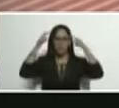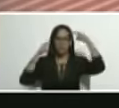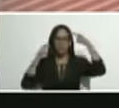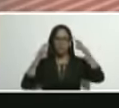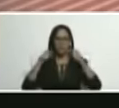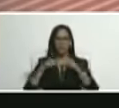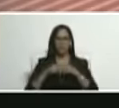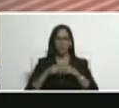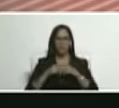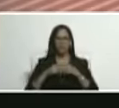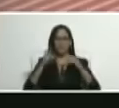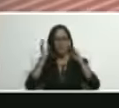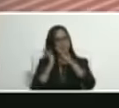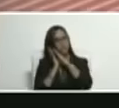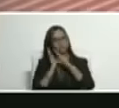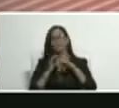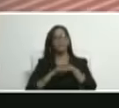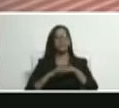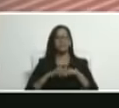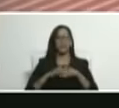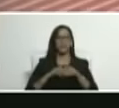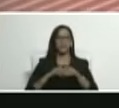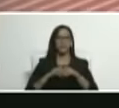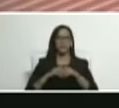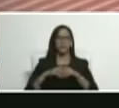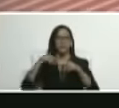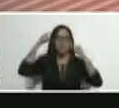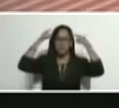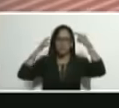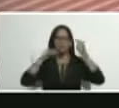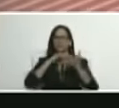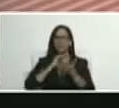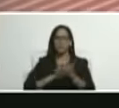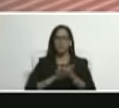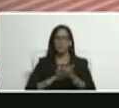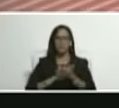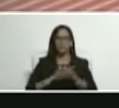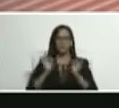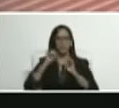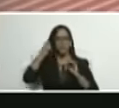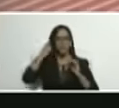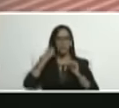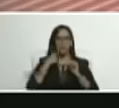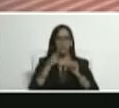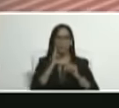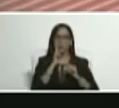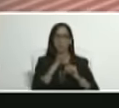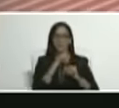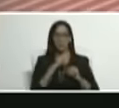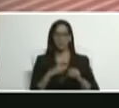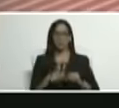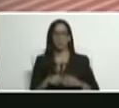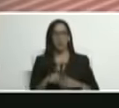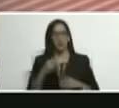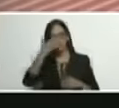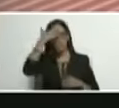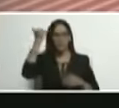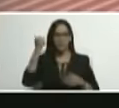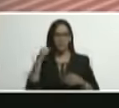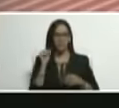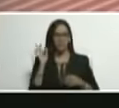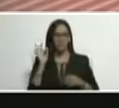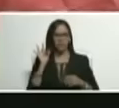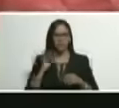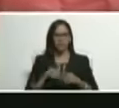y nadie se los va a devolver, ¿se acuerdan? Así decían los apellidos. ¿O es que se olvidaron de esa